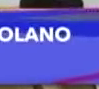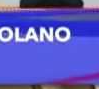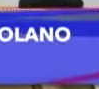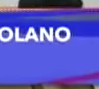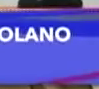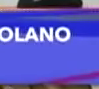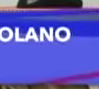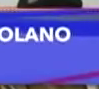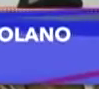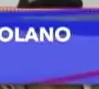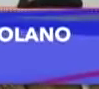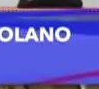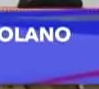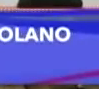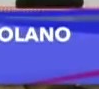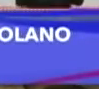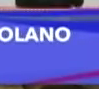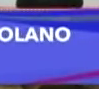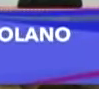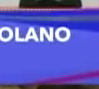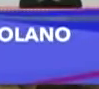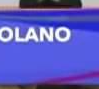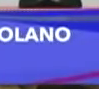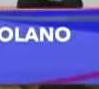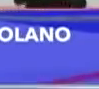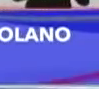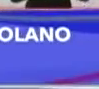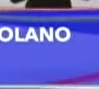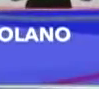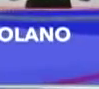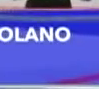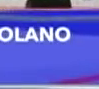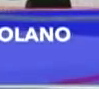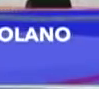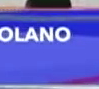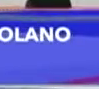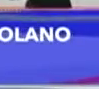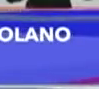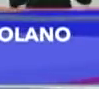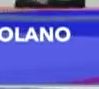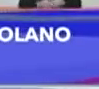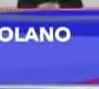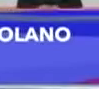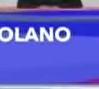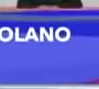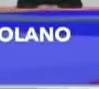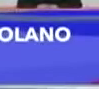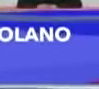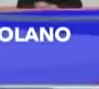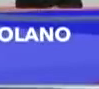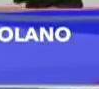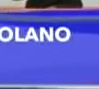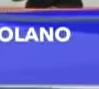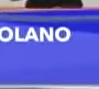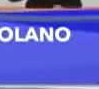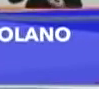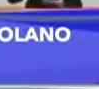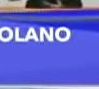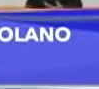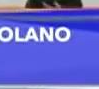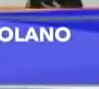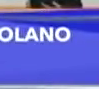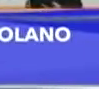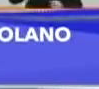y de creatividad esto que yo digo pensar en grande con el pueblo crear actuar en